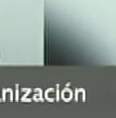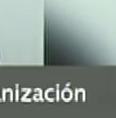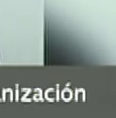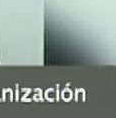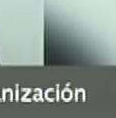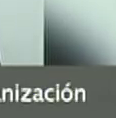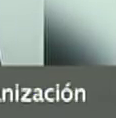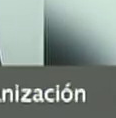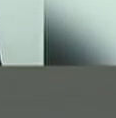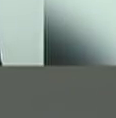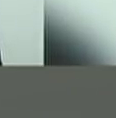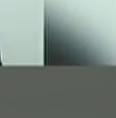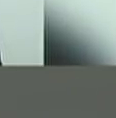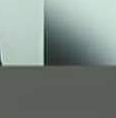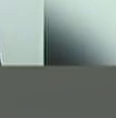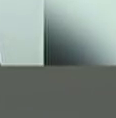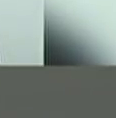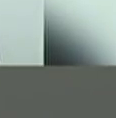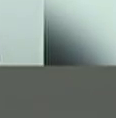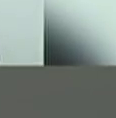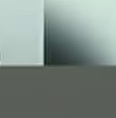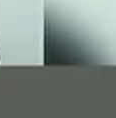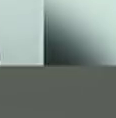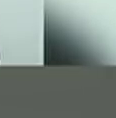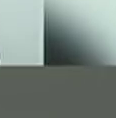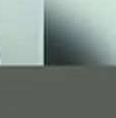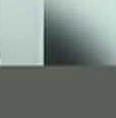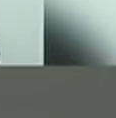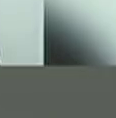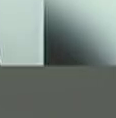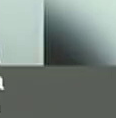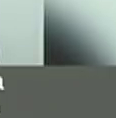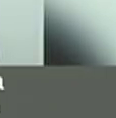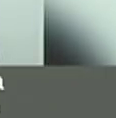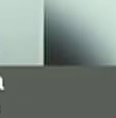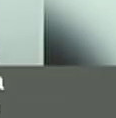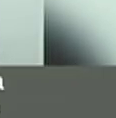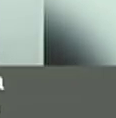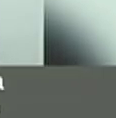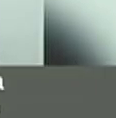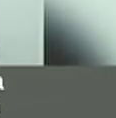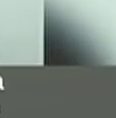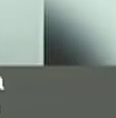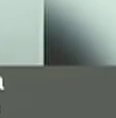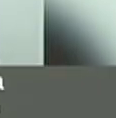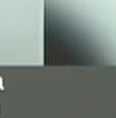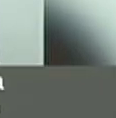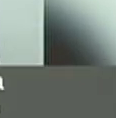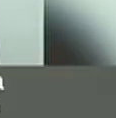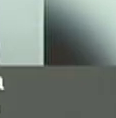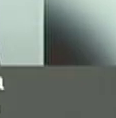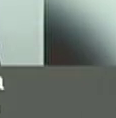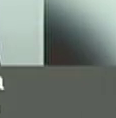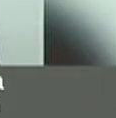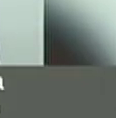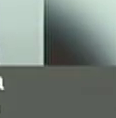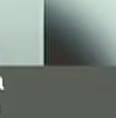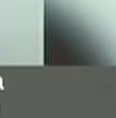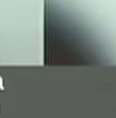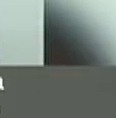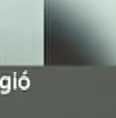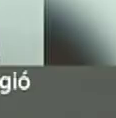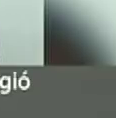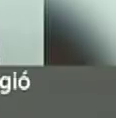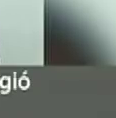tiene la organización, ya que debido al valor que según tenía el señor que se iba a transportar, que era Juan